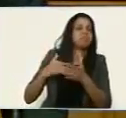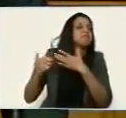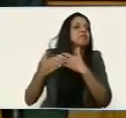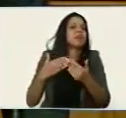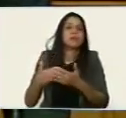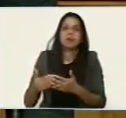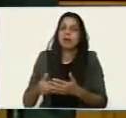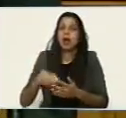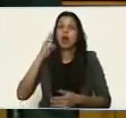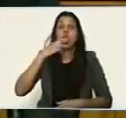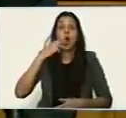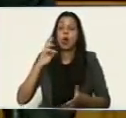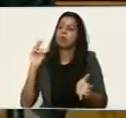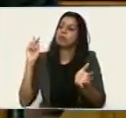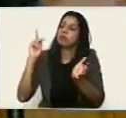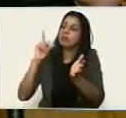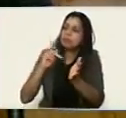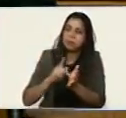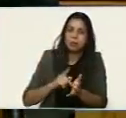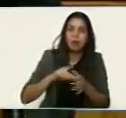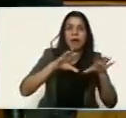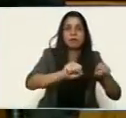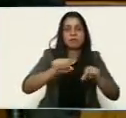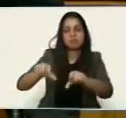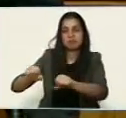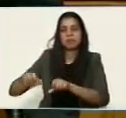308 alcaldías, ojalá que no participen más nunca.